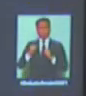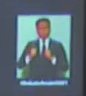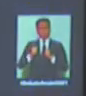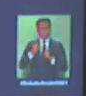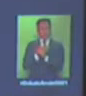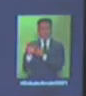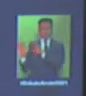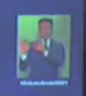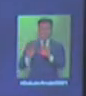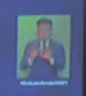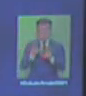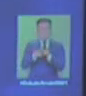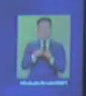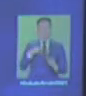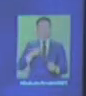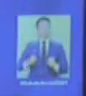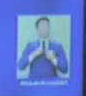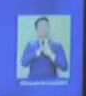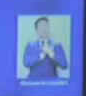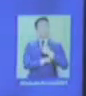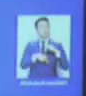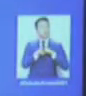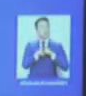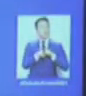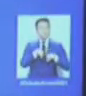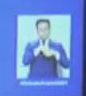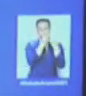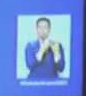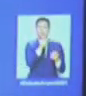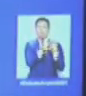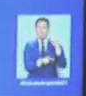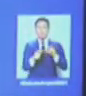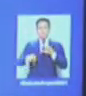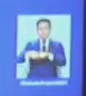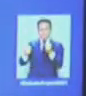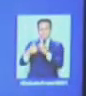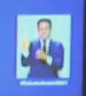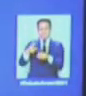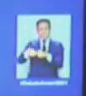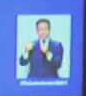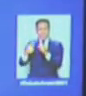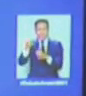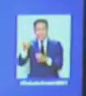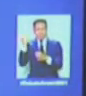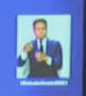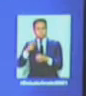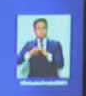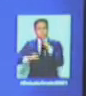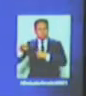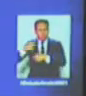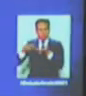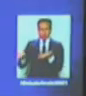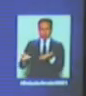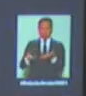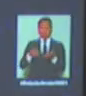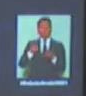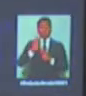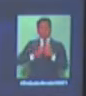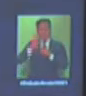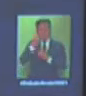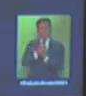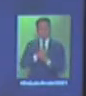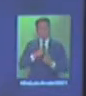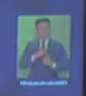Proboste, Sebastián Sichel, Eduardo Artés o Marco Enrique Sominami. Algunos especialistas han calificado como propositiva